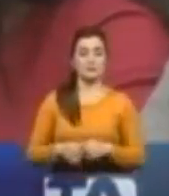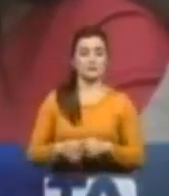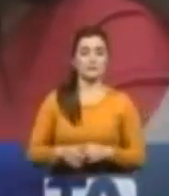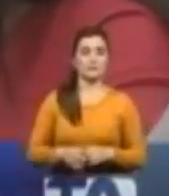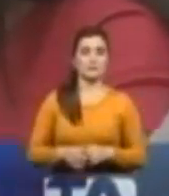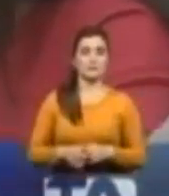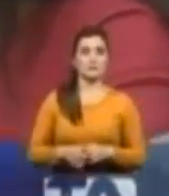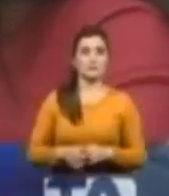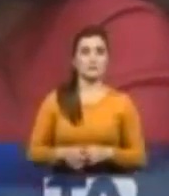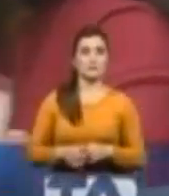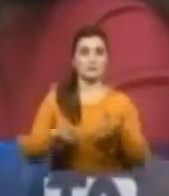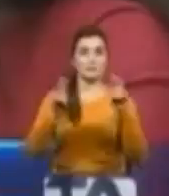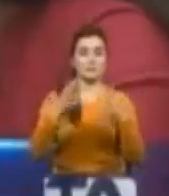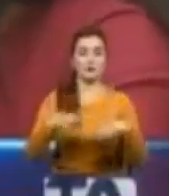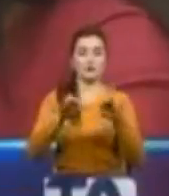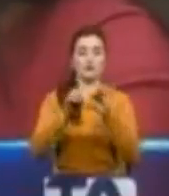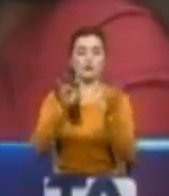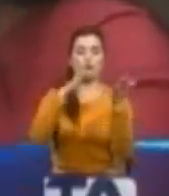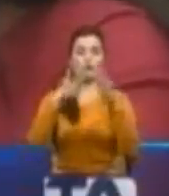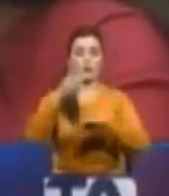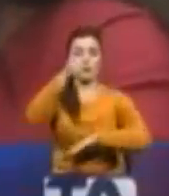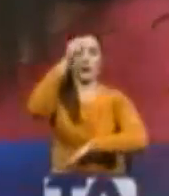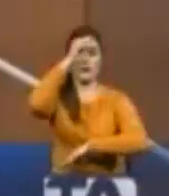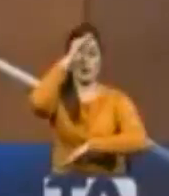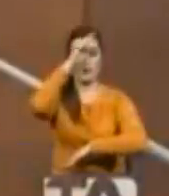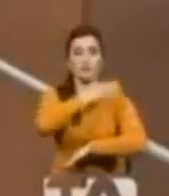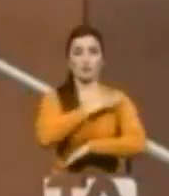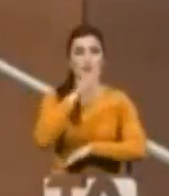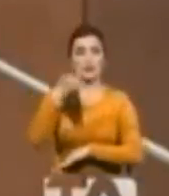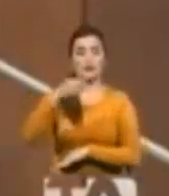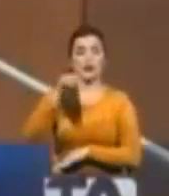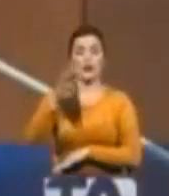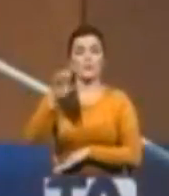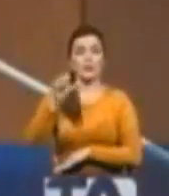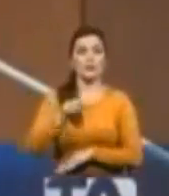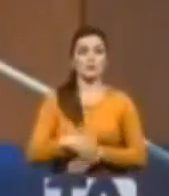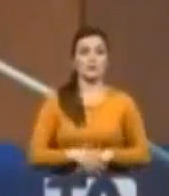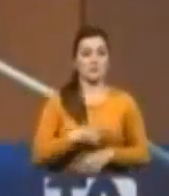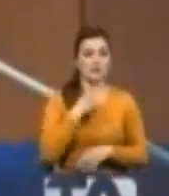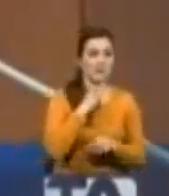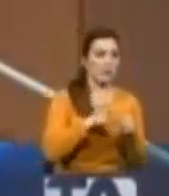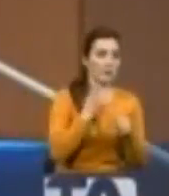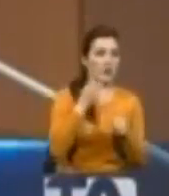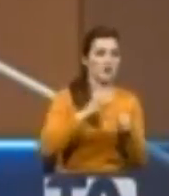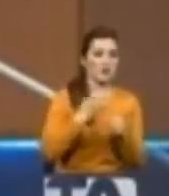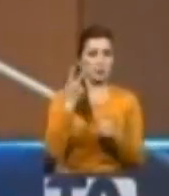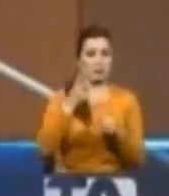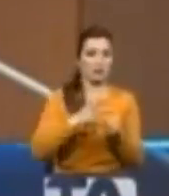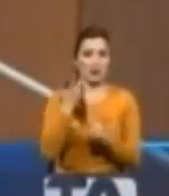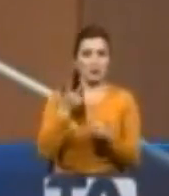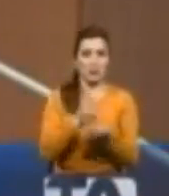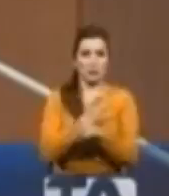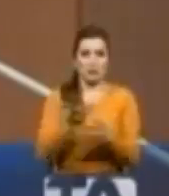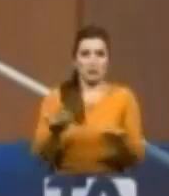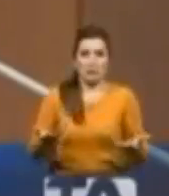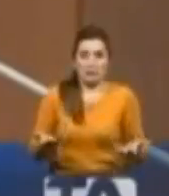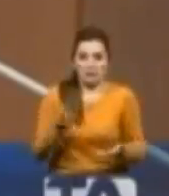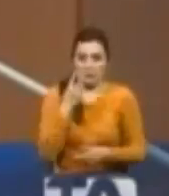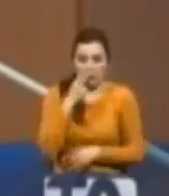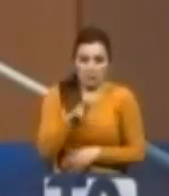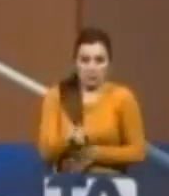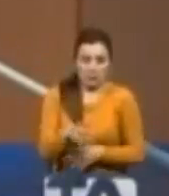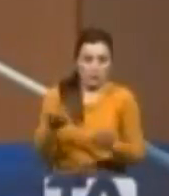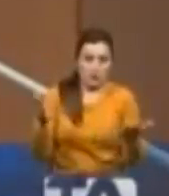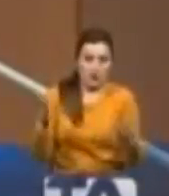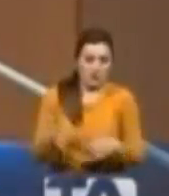tan importante como es aclarar la muerte del general Gabella. Yo no me he referido ni a primero, ni segundo, tercer producto porque yo no puedo dar constancia